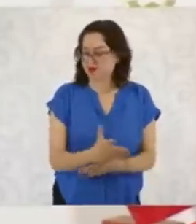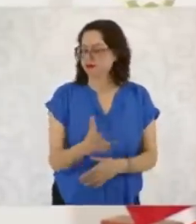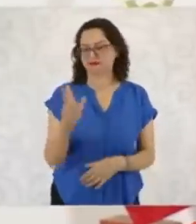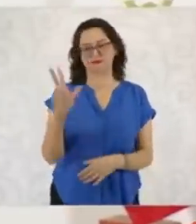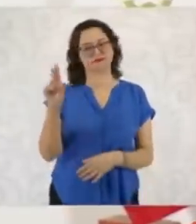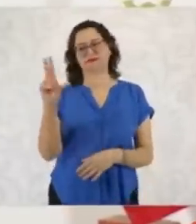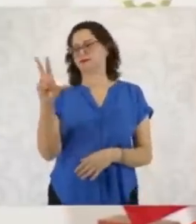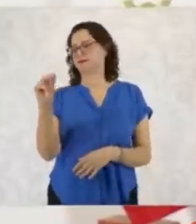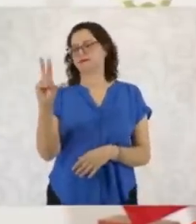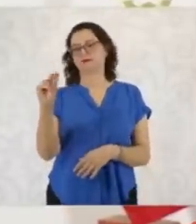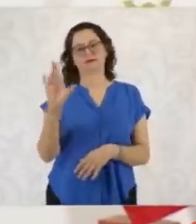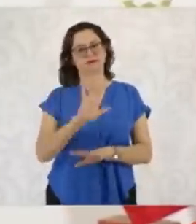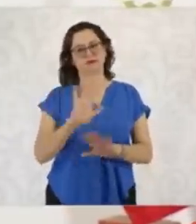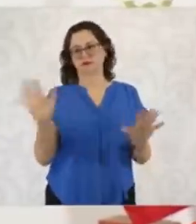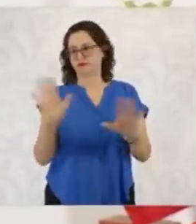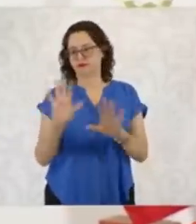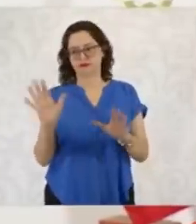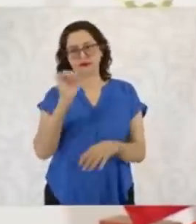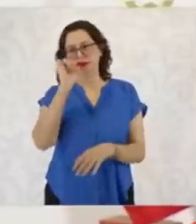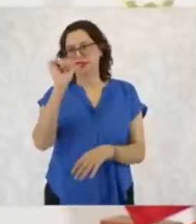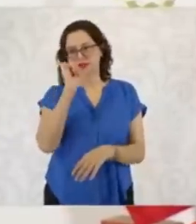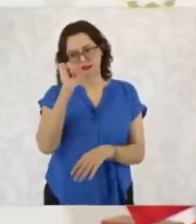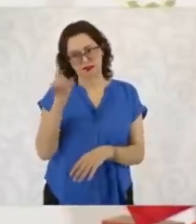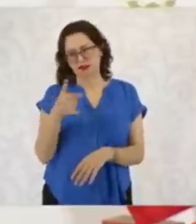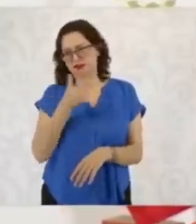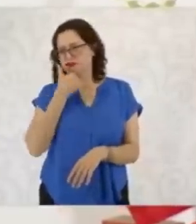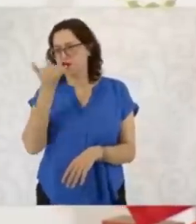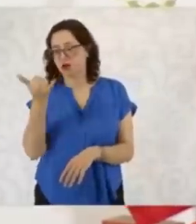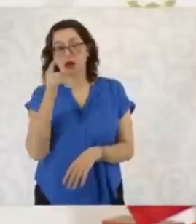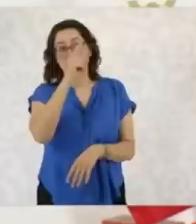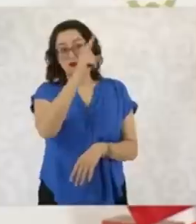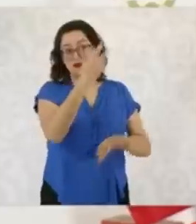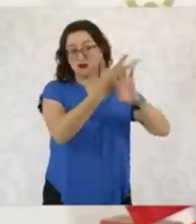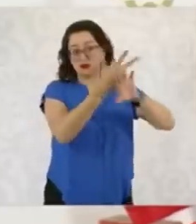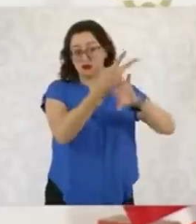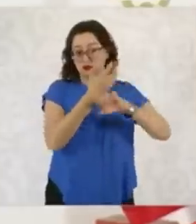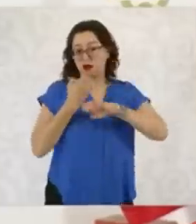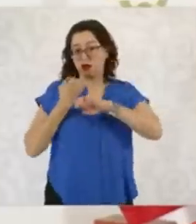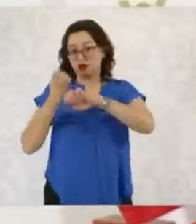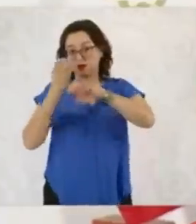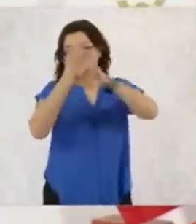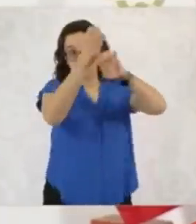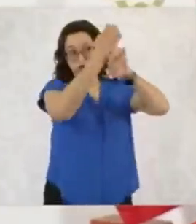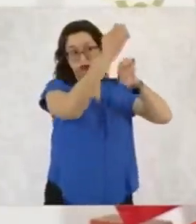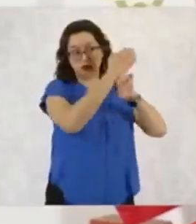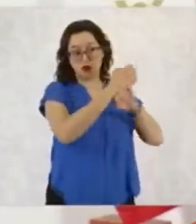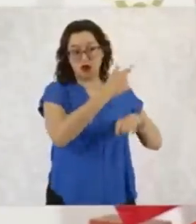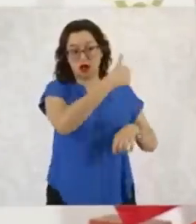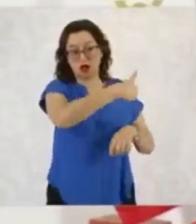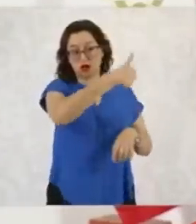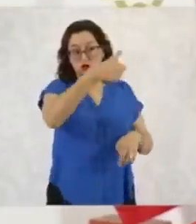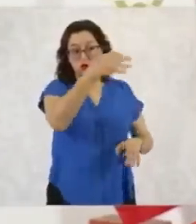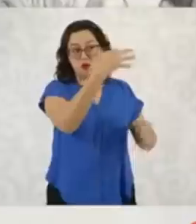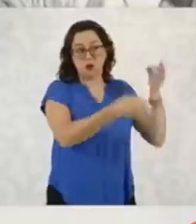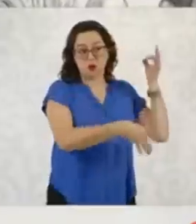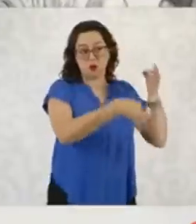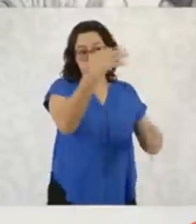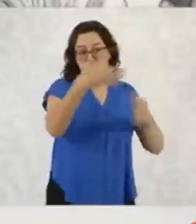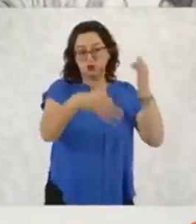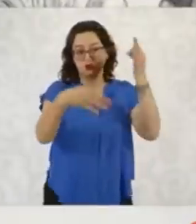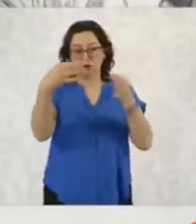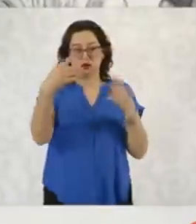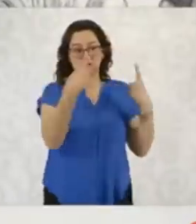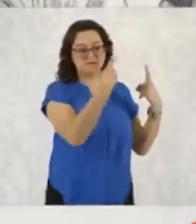Cada corte tiene una encargada, que es un juez o jueza, que esta jueza que ha hecho